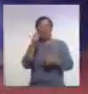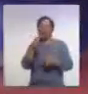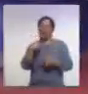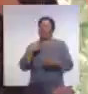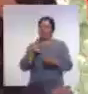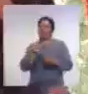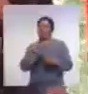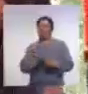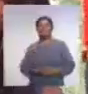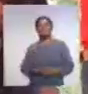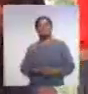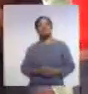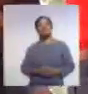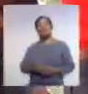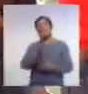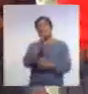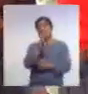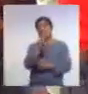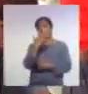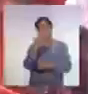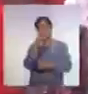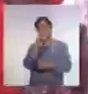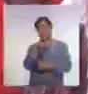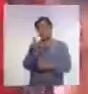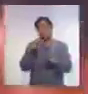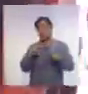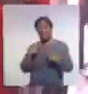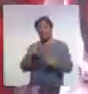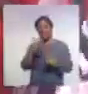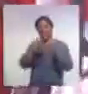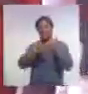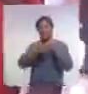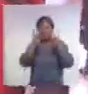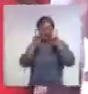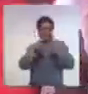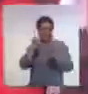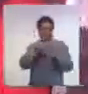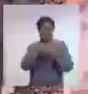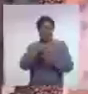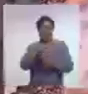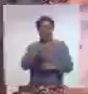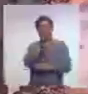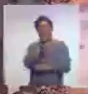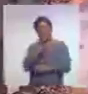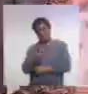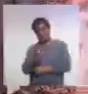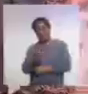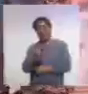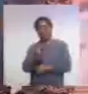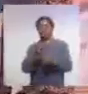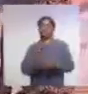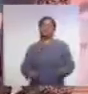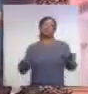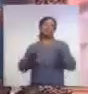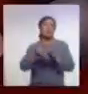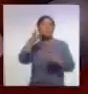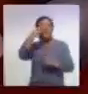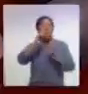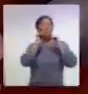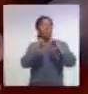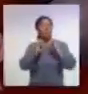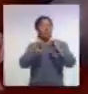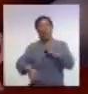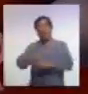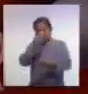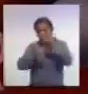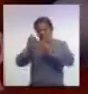El papel de los más de 35 monitores del Taller de Verano 2019 del Sistema Estatal DIF es fundamental para el cuidado y aprendizaje